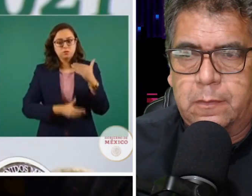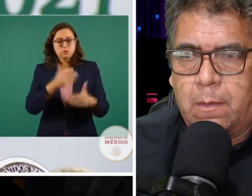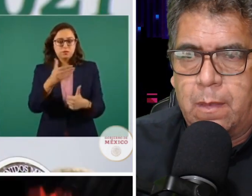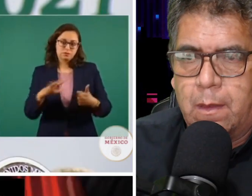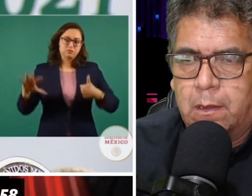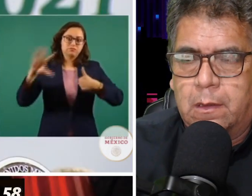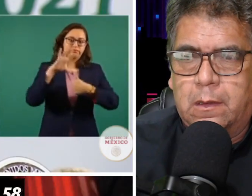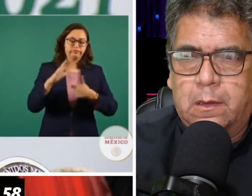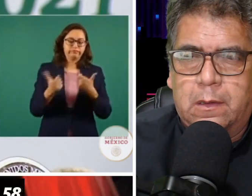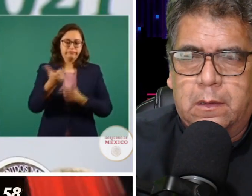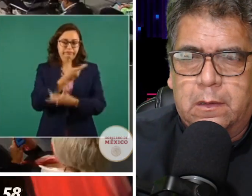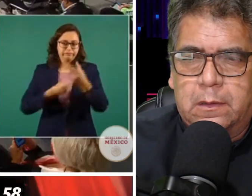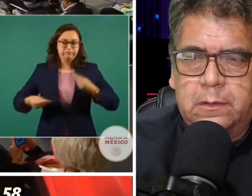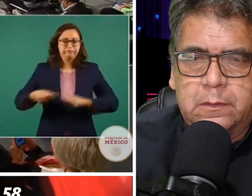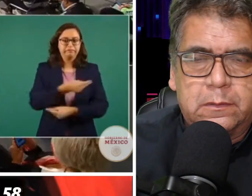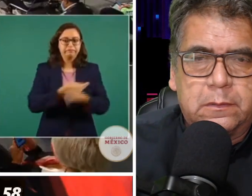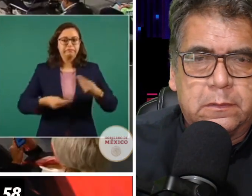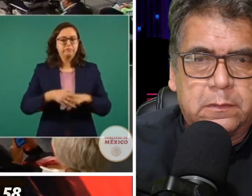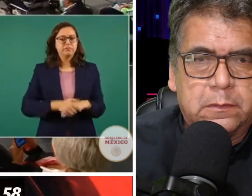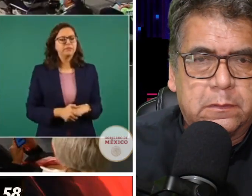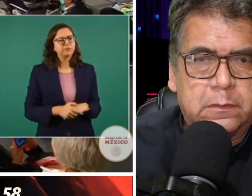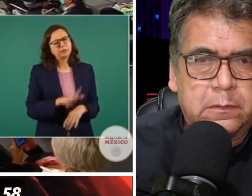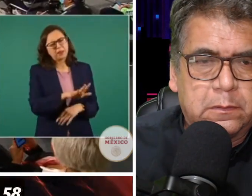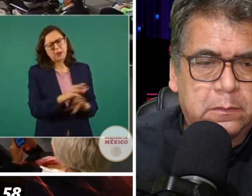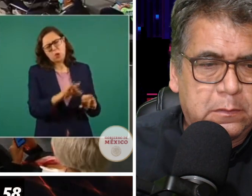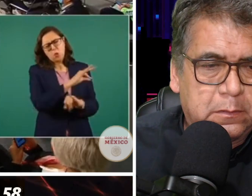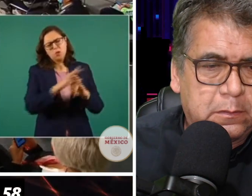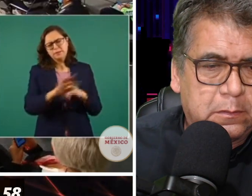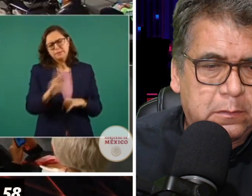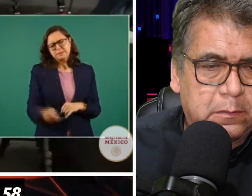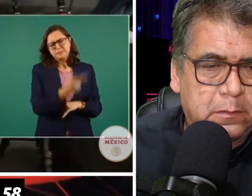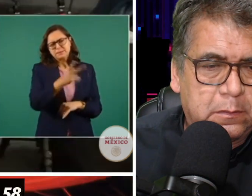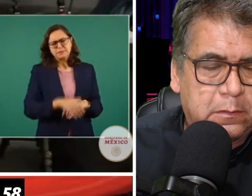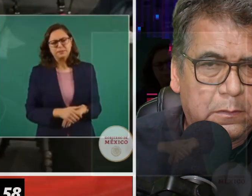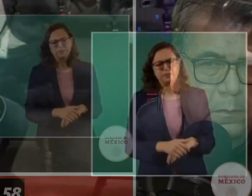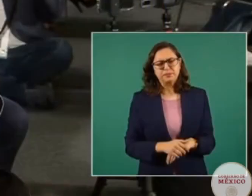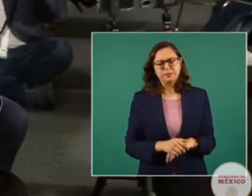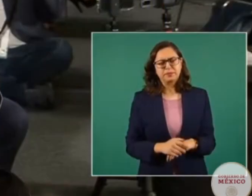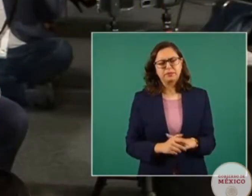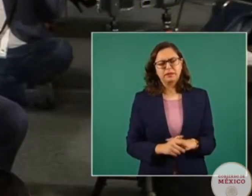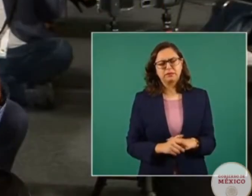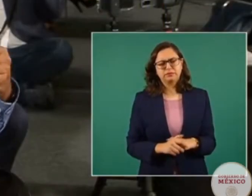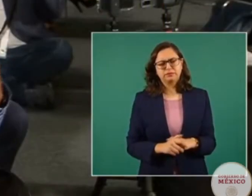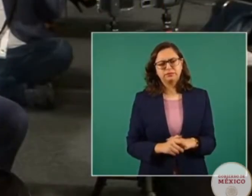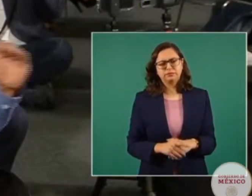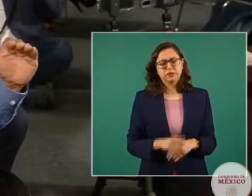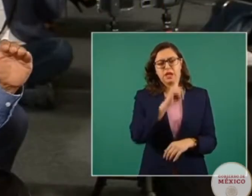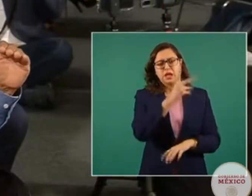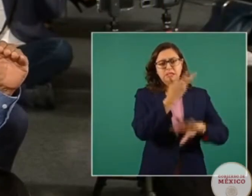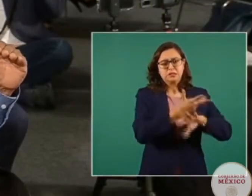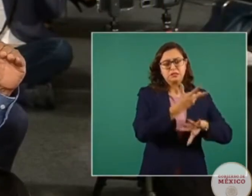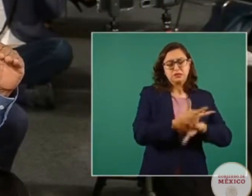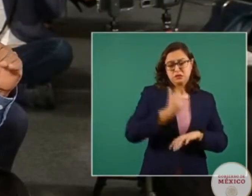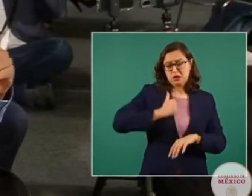desarrollo económico de ambos países. Finalmente, señor secretario, Estados Unidos ya abrió, o más bien Estados Unidos y Canadá ya abrieron sus